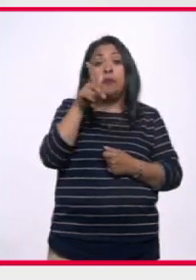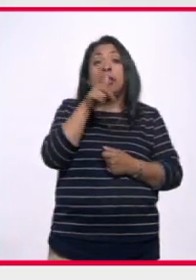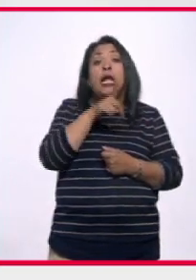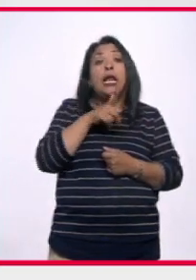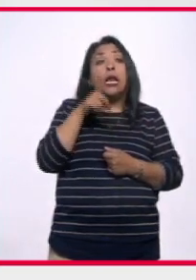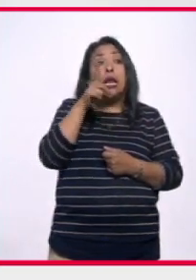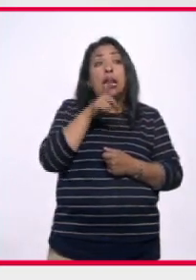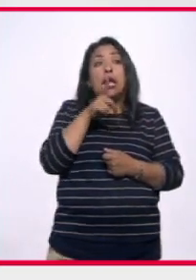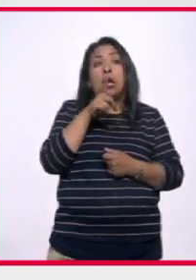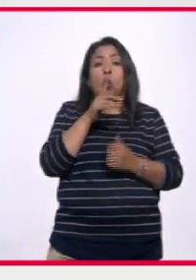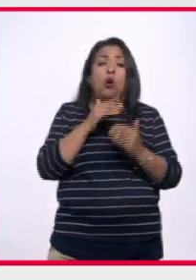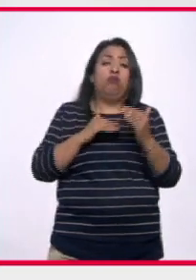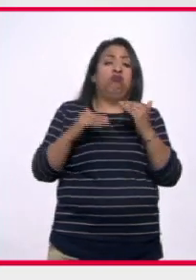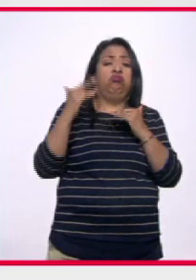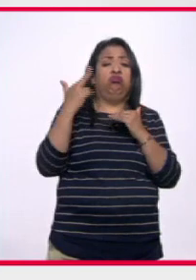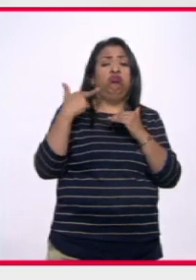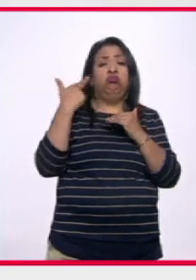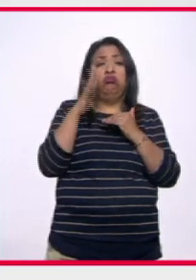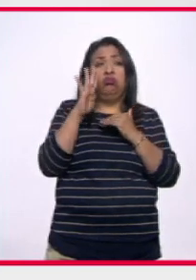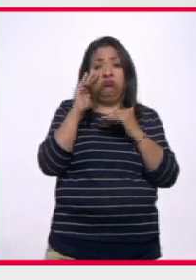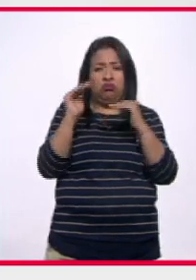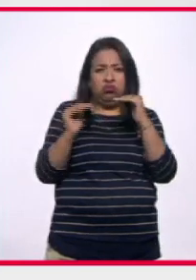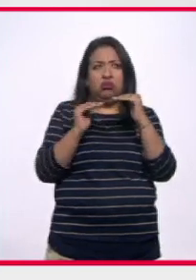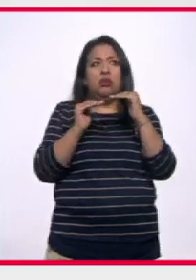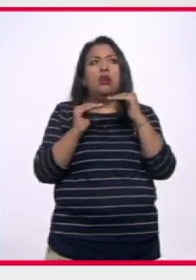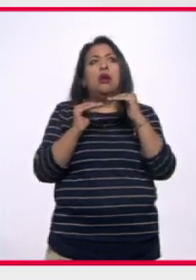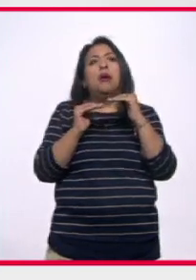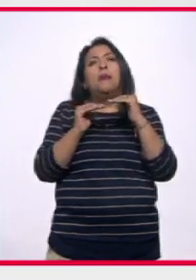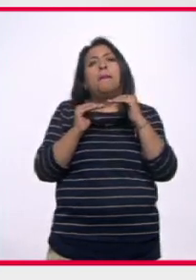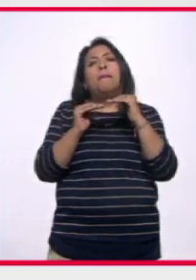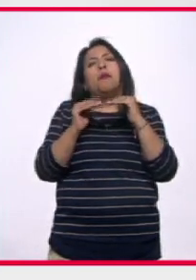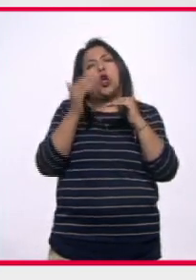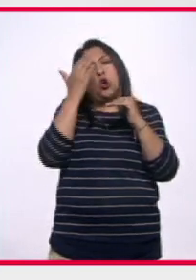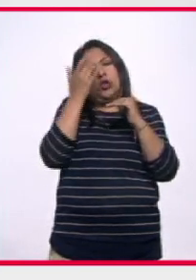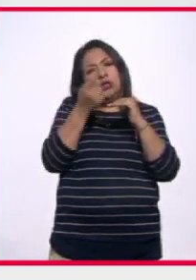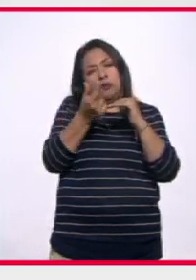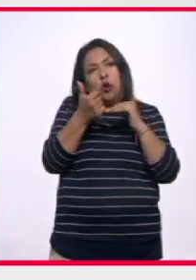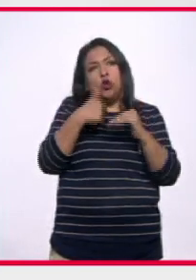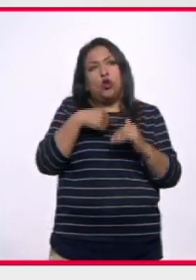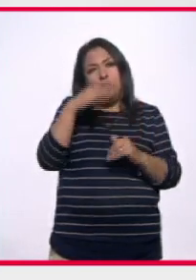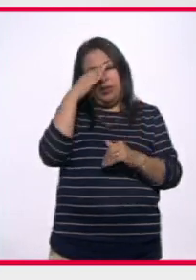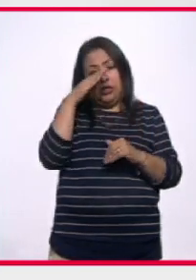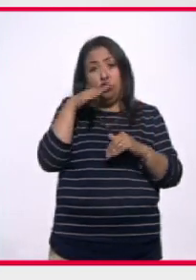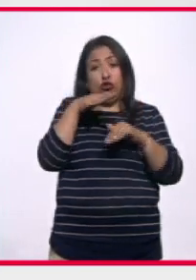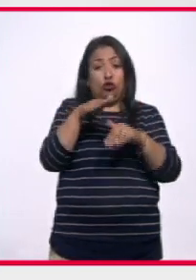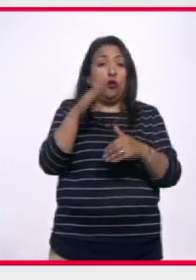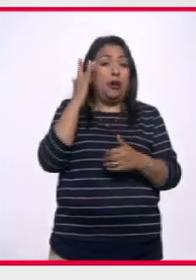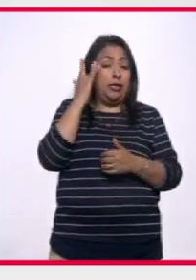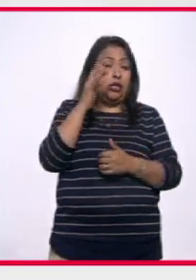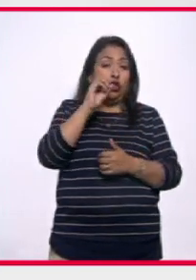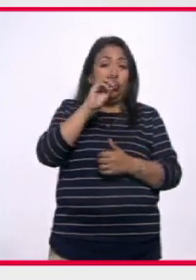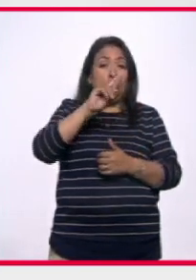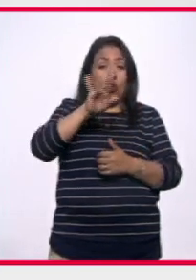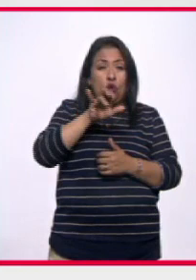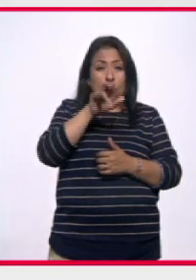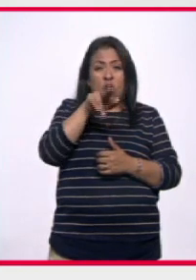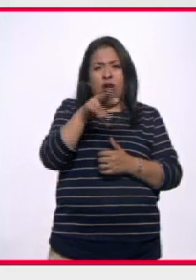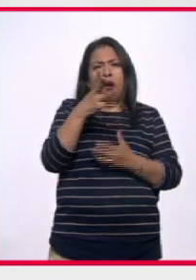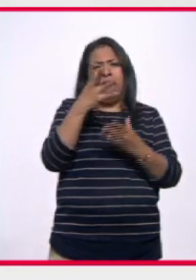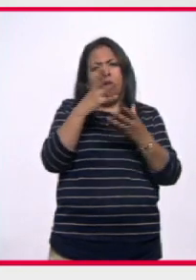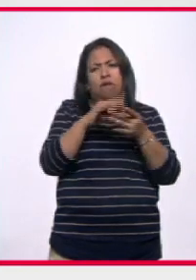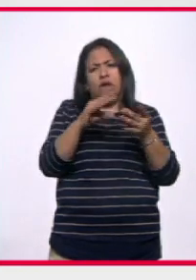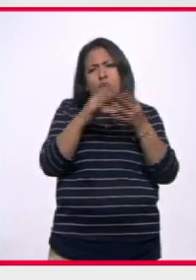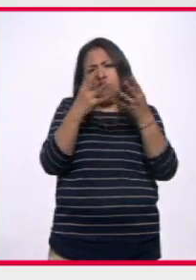que dejó de ser imperial importante era menos conocida yo creo que sobre sor juana se puede decir muchísimas cosas